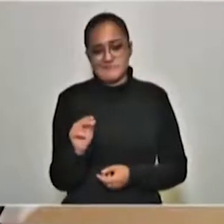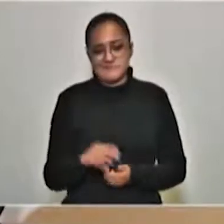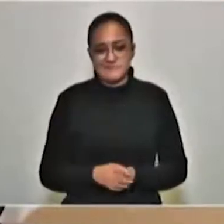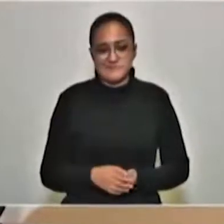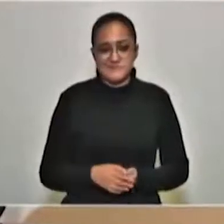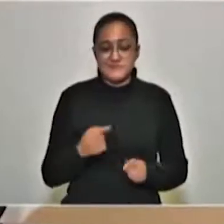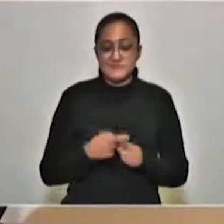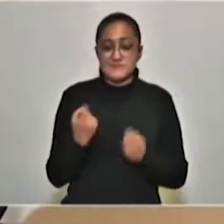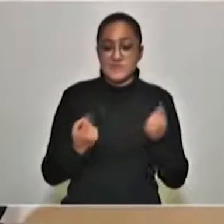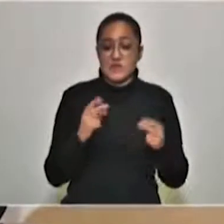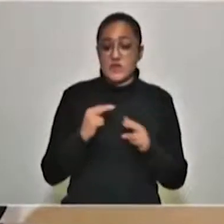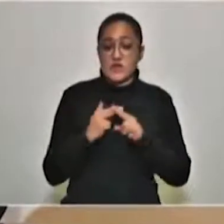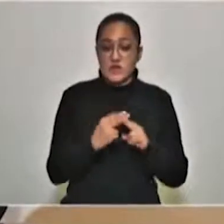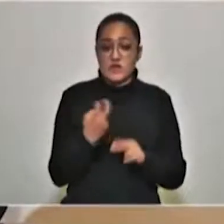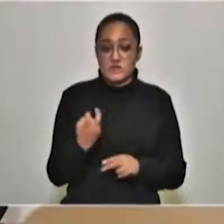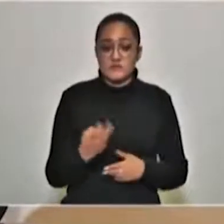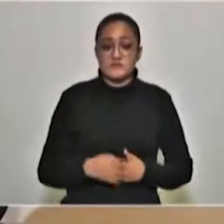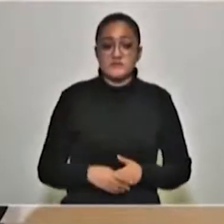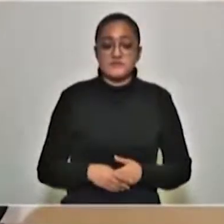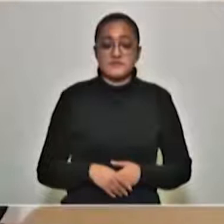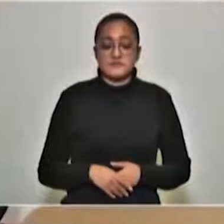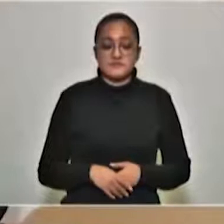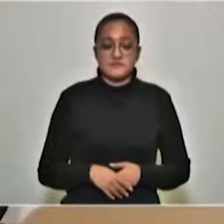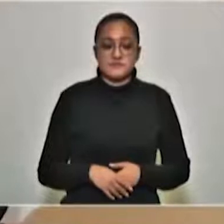que es que no se cumple el estado de derecho